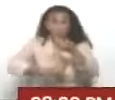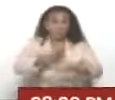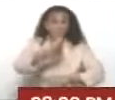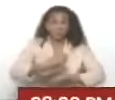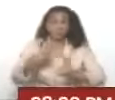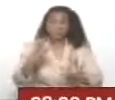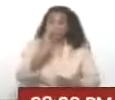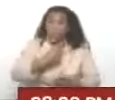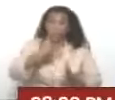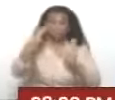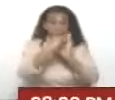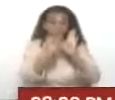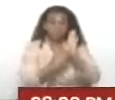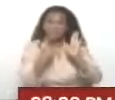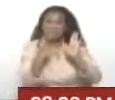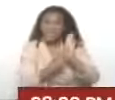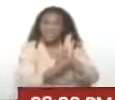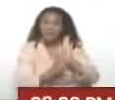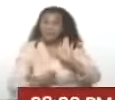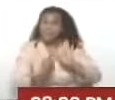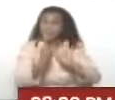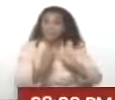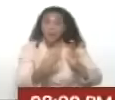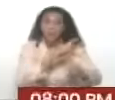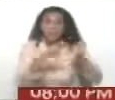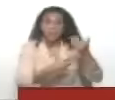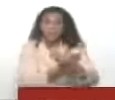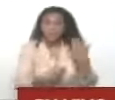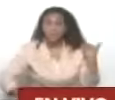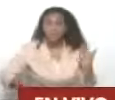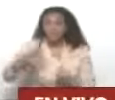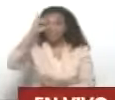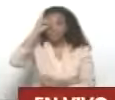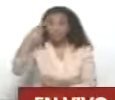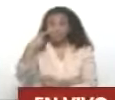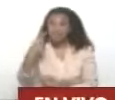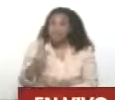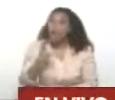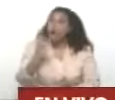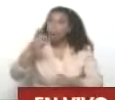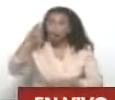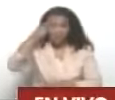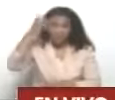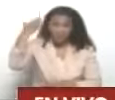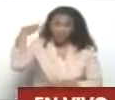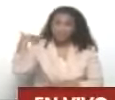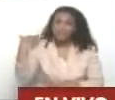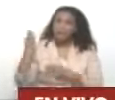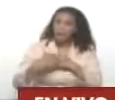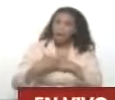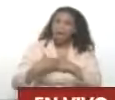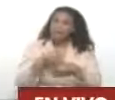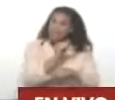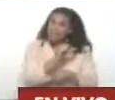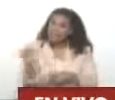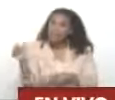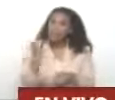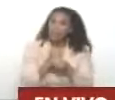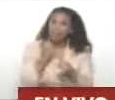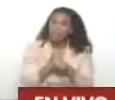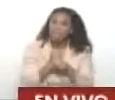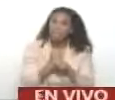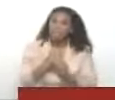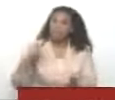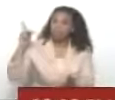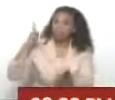cumplir una instrucción que me dio la vicepresidenta, nuestra querida Delcy Rodríguez, el día de ayer. Me dijo, Ángel, esta semana vamos a hacer un gran